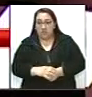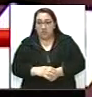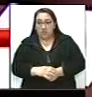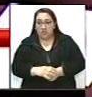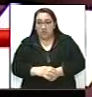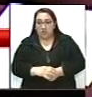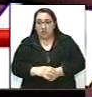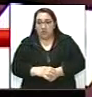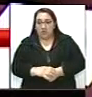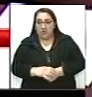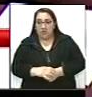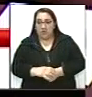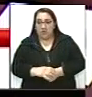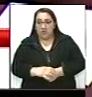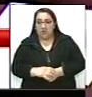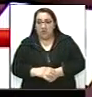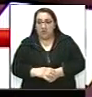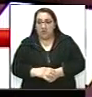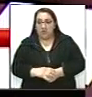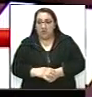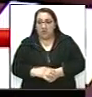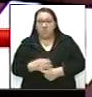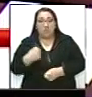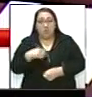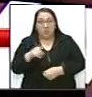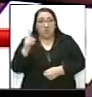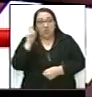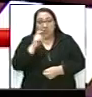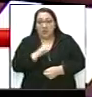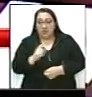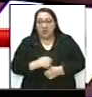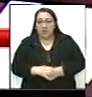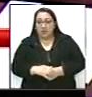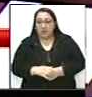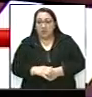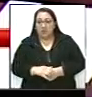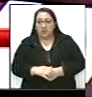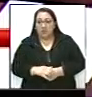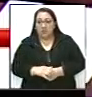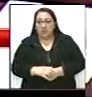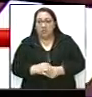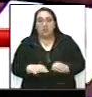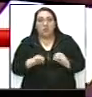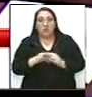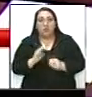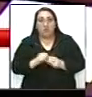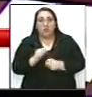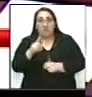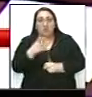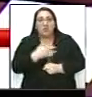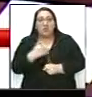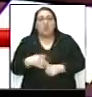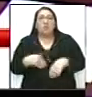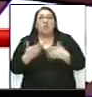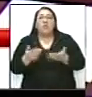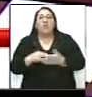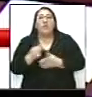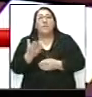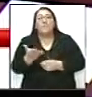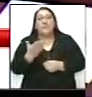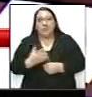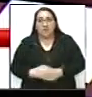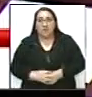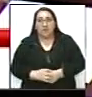perdón, el jurado, para nosotros también ha sido un tema complejo, pero sí sería bueno que a través suyo, presidenta, se les pueda